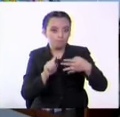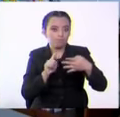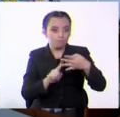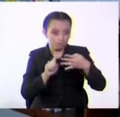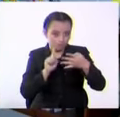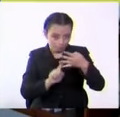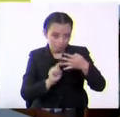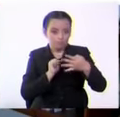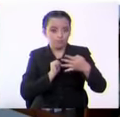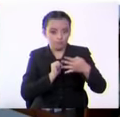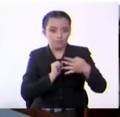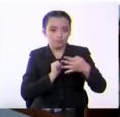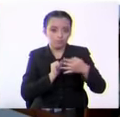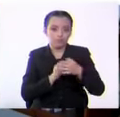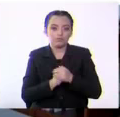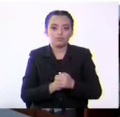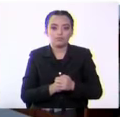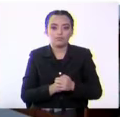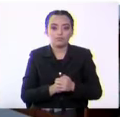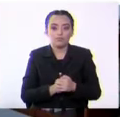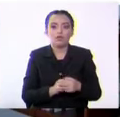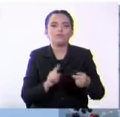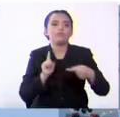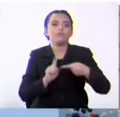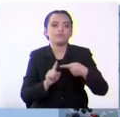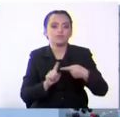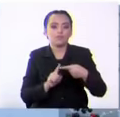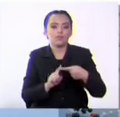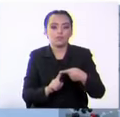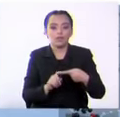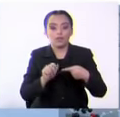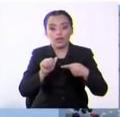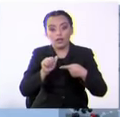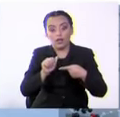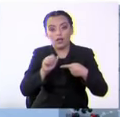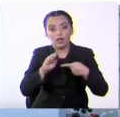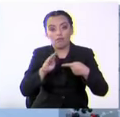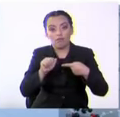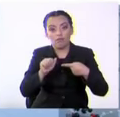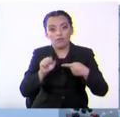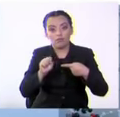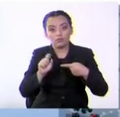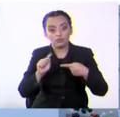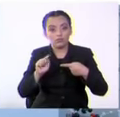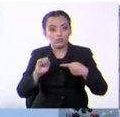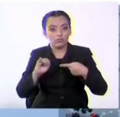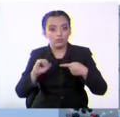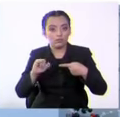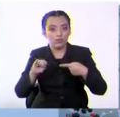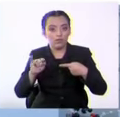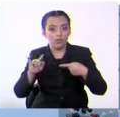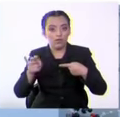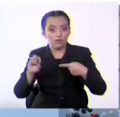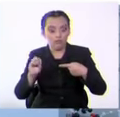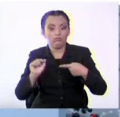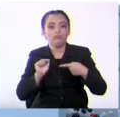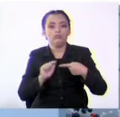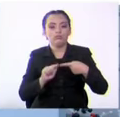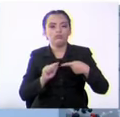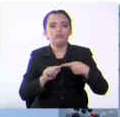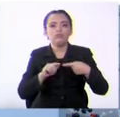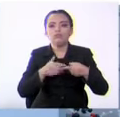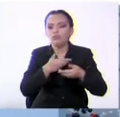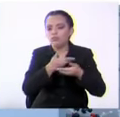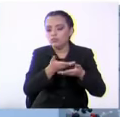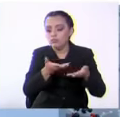aquellos servicios ambientales de abastecimiento? Pues normalmente son todas aquellas cosas que podemos